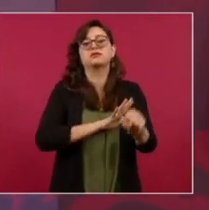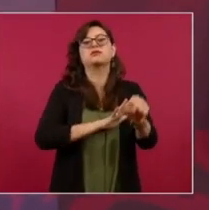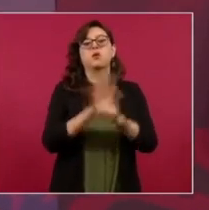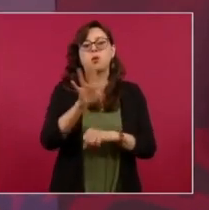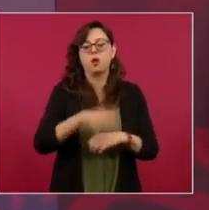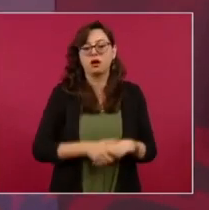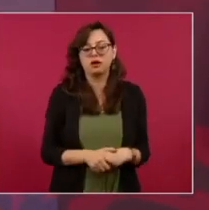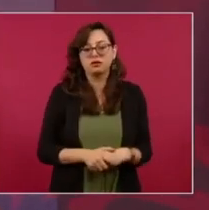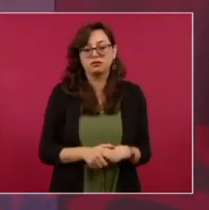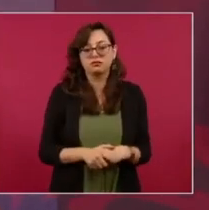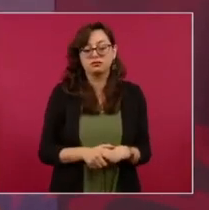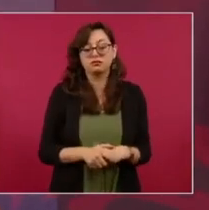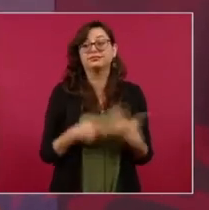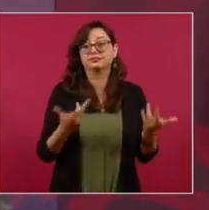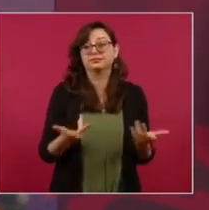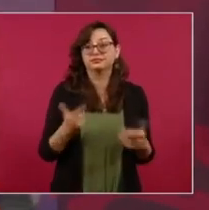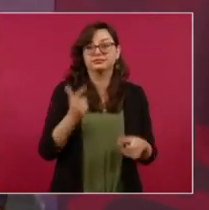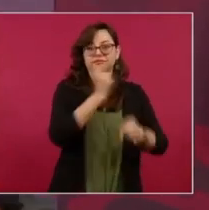porque